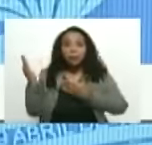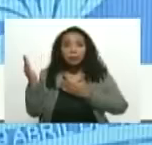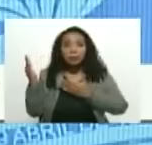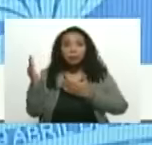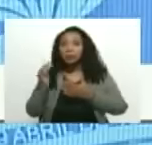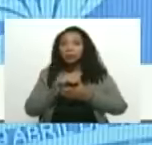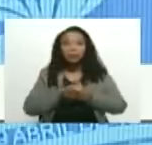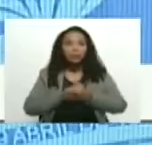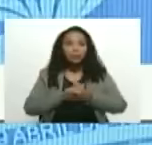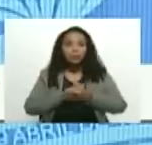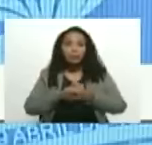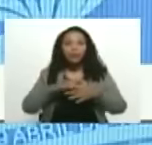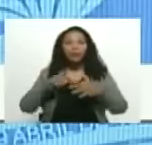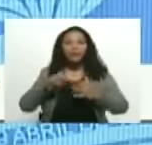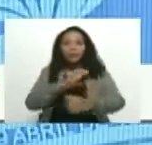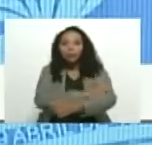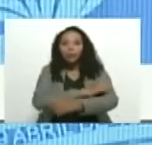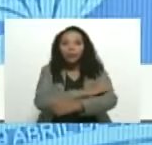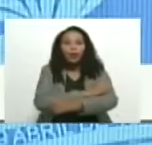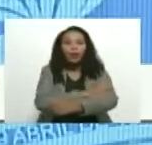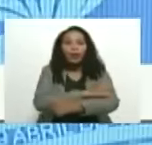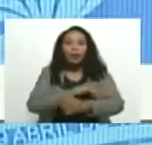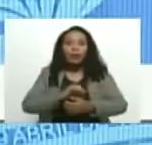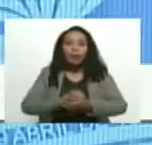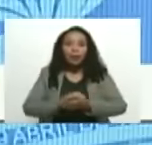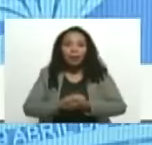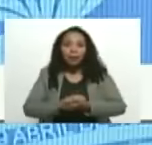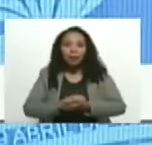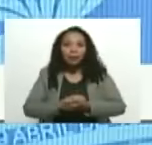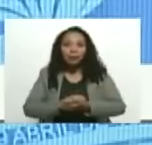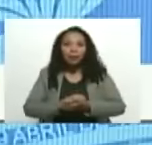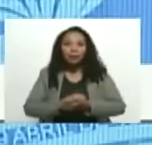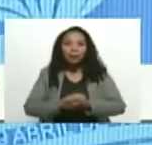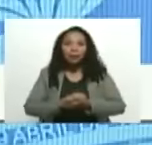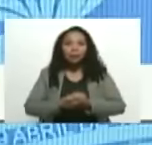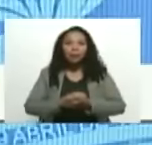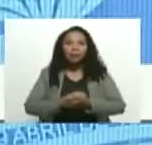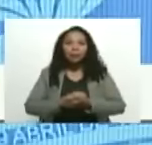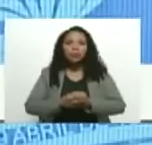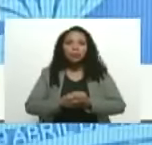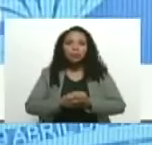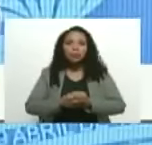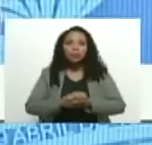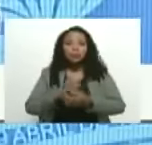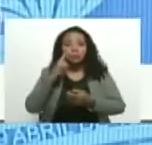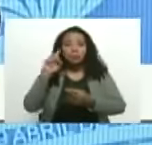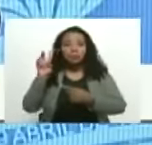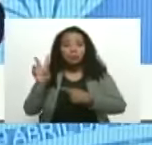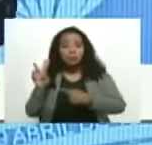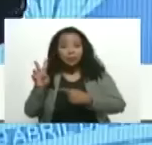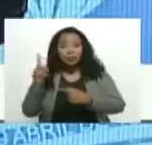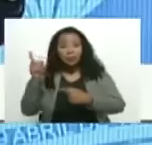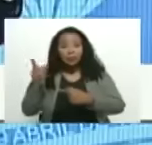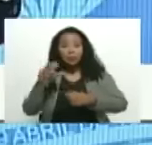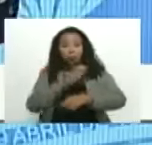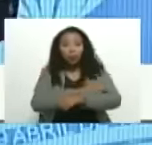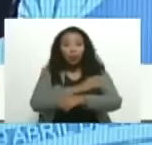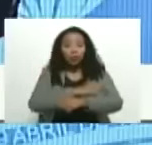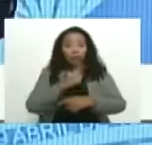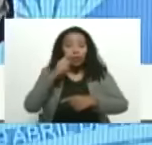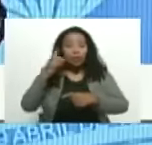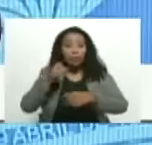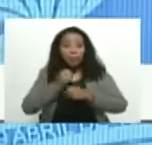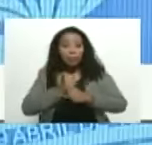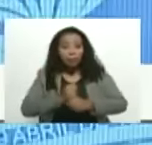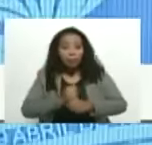Oposición. La Comisión de Negociación del Gobierno Bolivariano está intacta. Suponemos que está intacta también la de la oposición. Eso esperamos